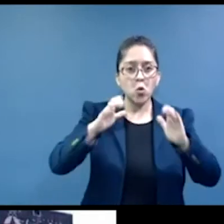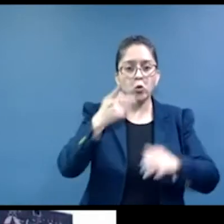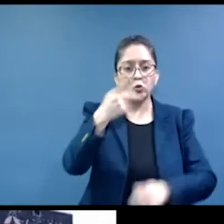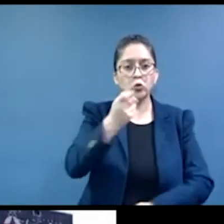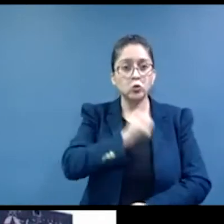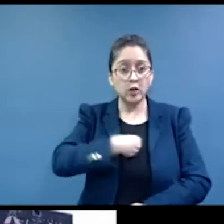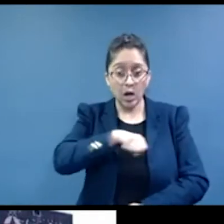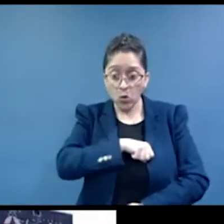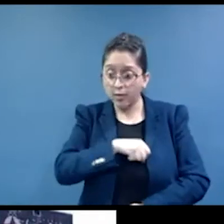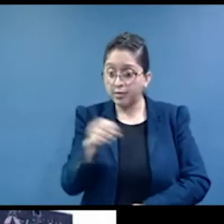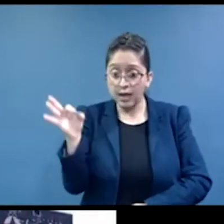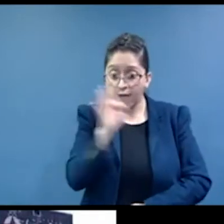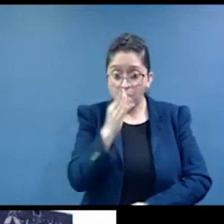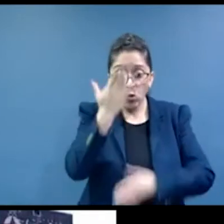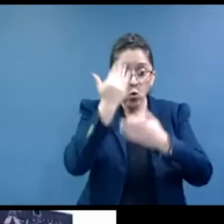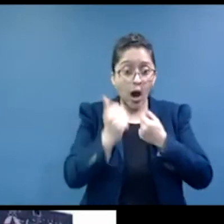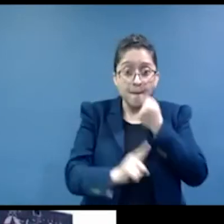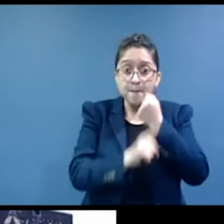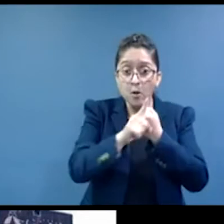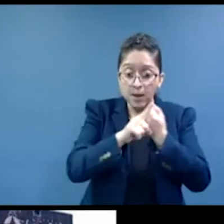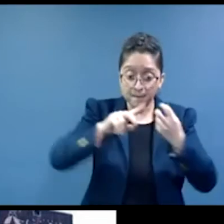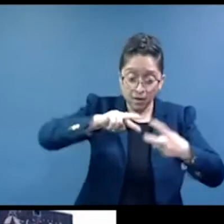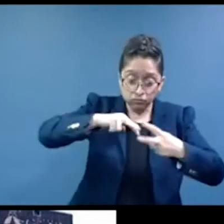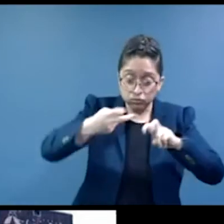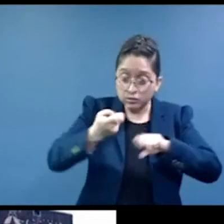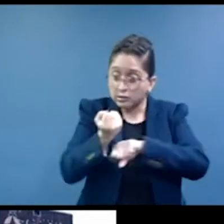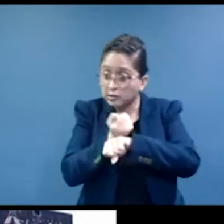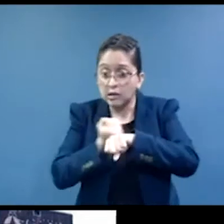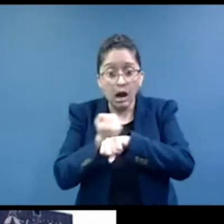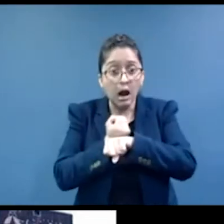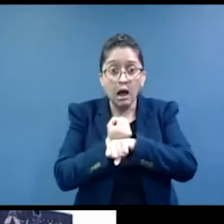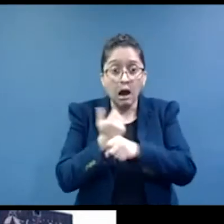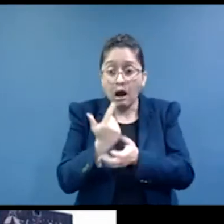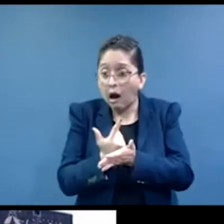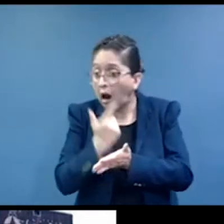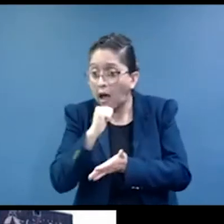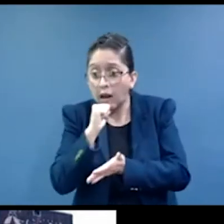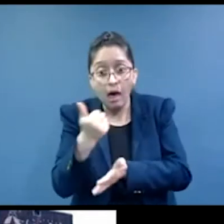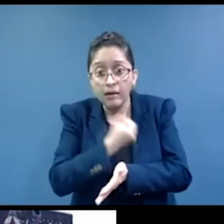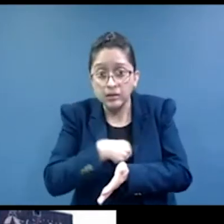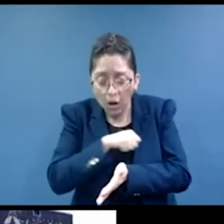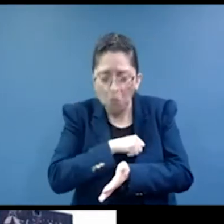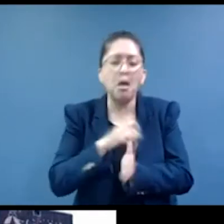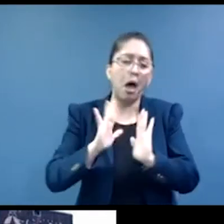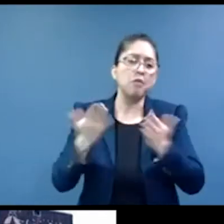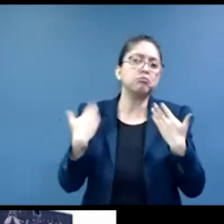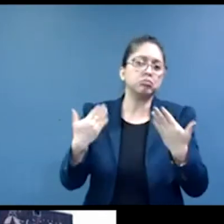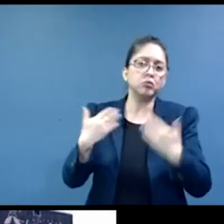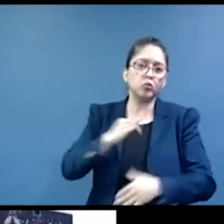Al cierre del informe, de la edición del informe, no se habían modificado estos criterios,